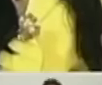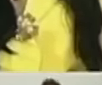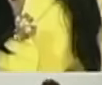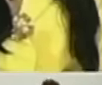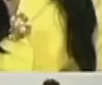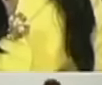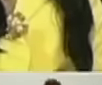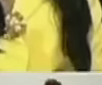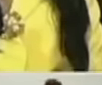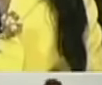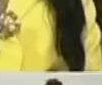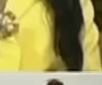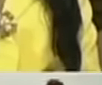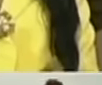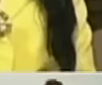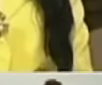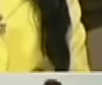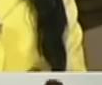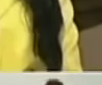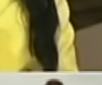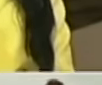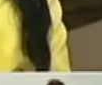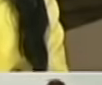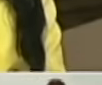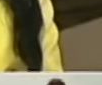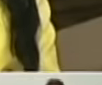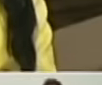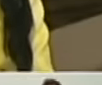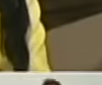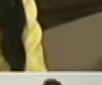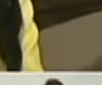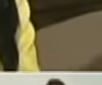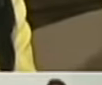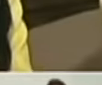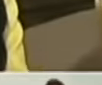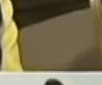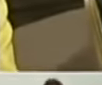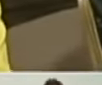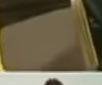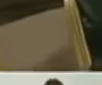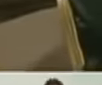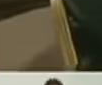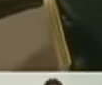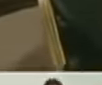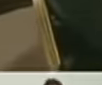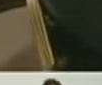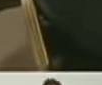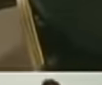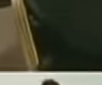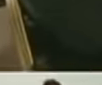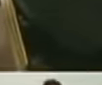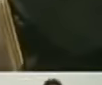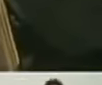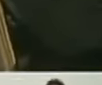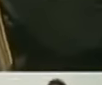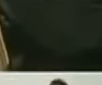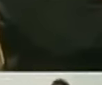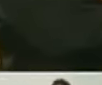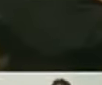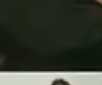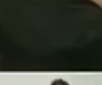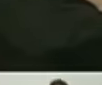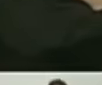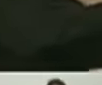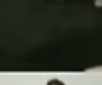de elección popular, han venido dando un paso por la reivindicación de la paz en Venezuela y nos han tildado de cualquier cantidad